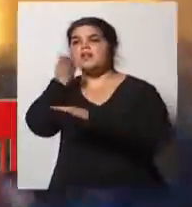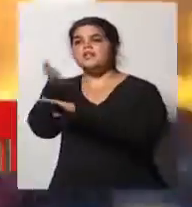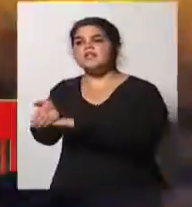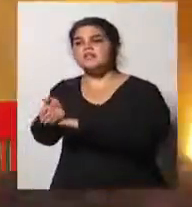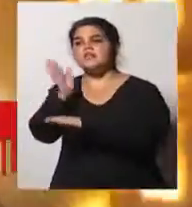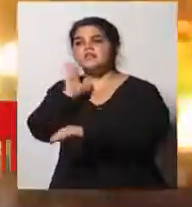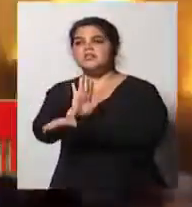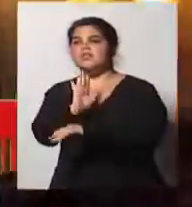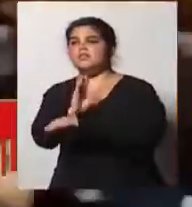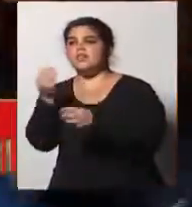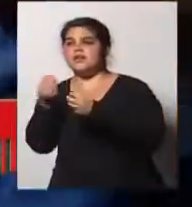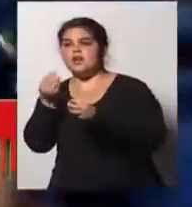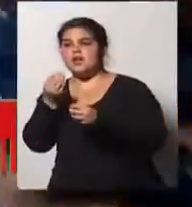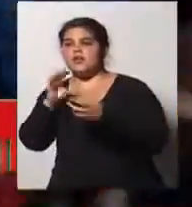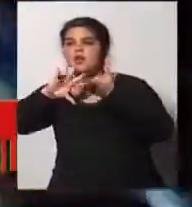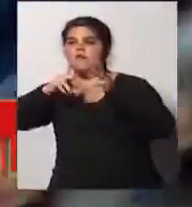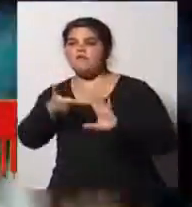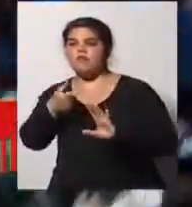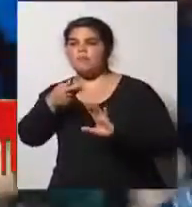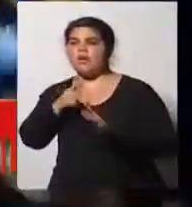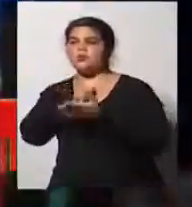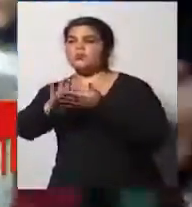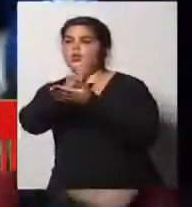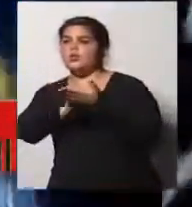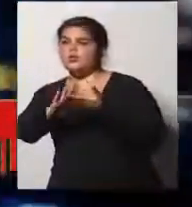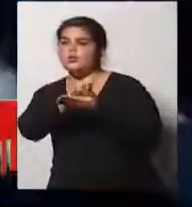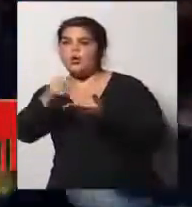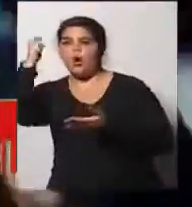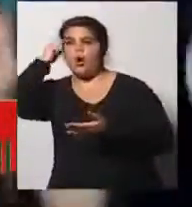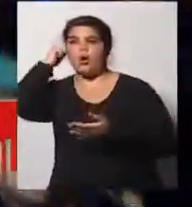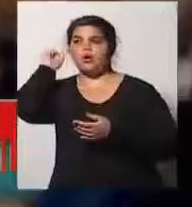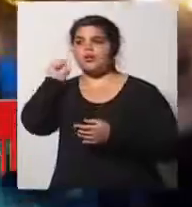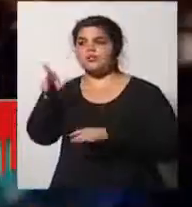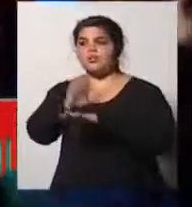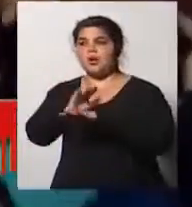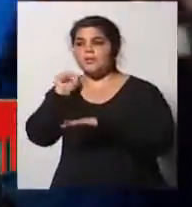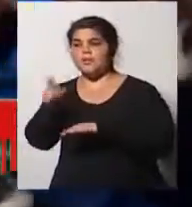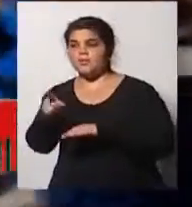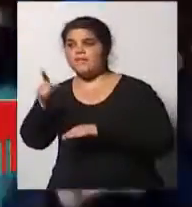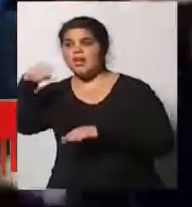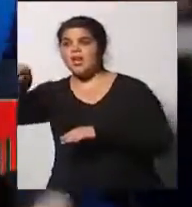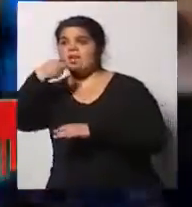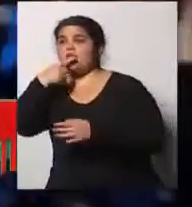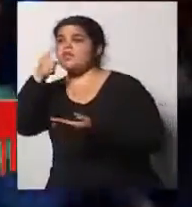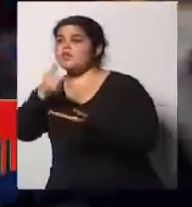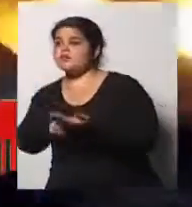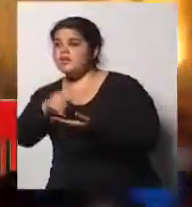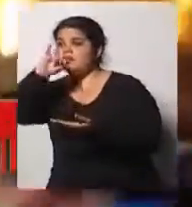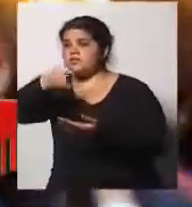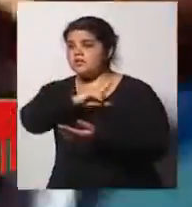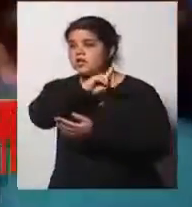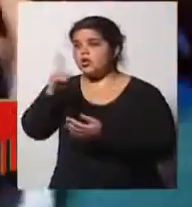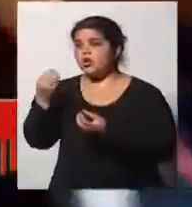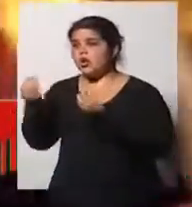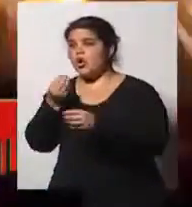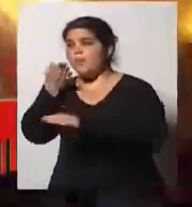del Congreso Nacional, es decir, es al Congreso al que le corresponde decidir la intervención federal si considera que